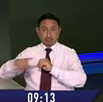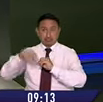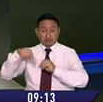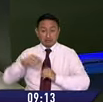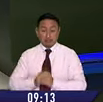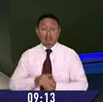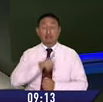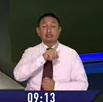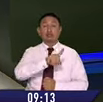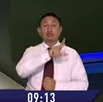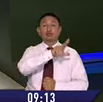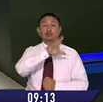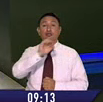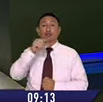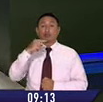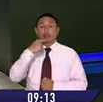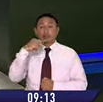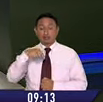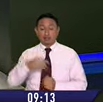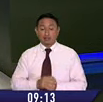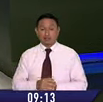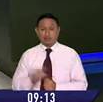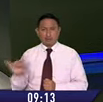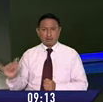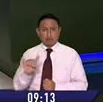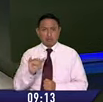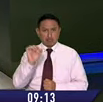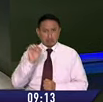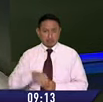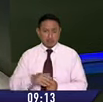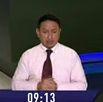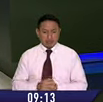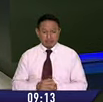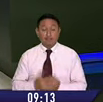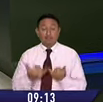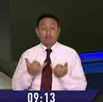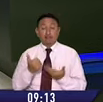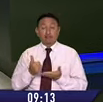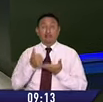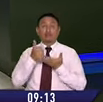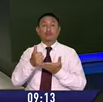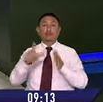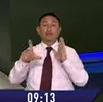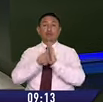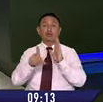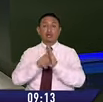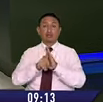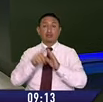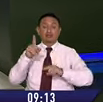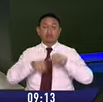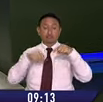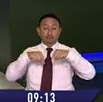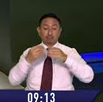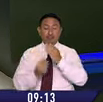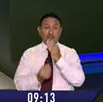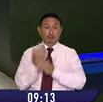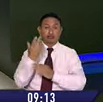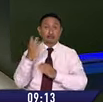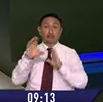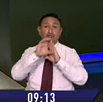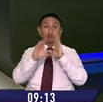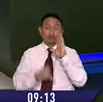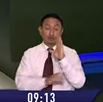el 130, que contempla esta misma posibilidad. Esta herramienta jurídica, amigos, fue creada en